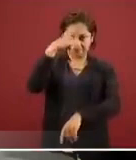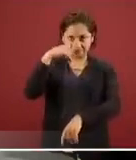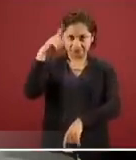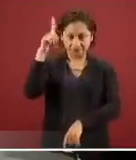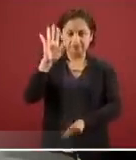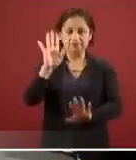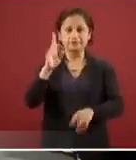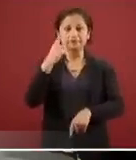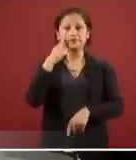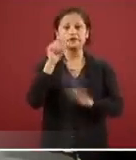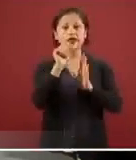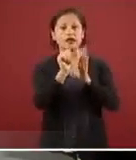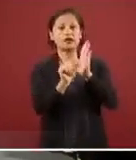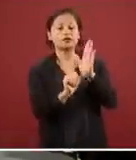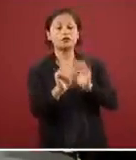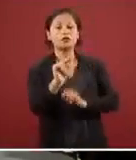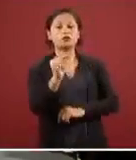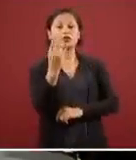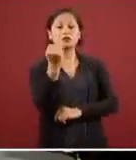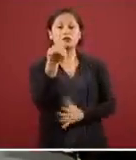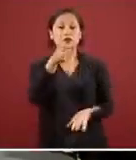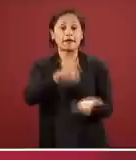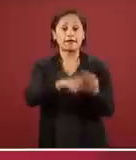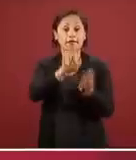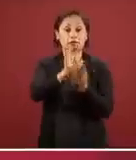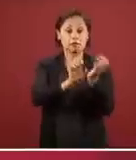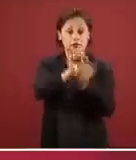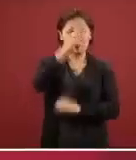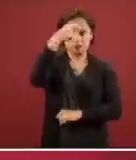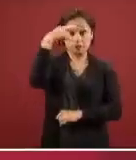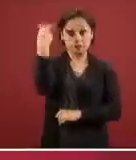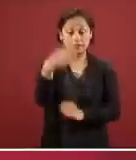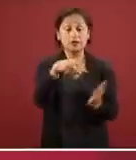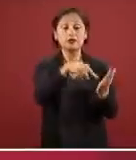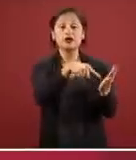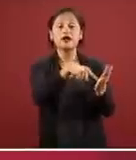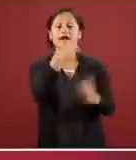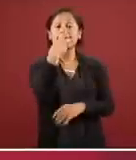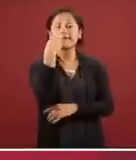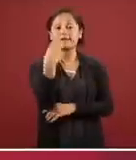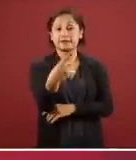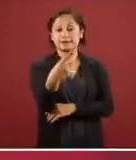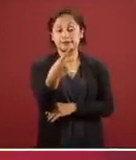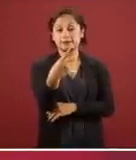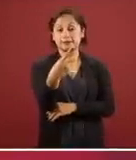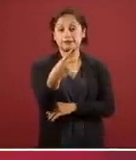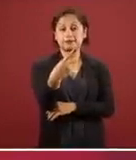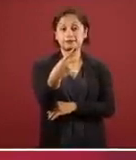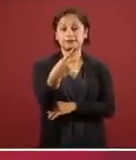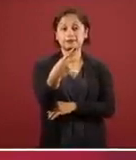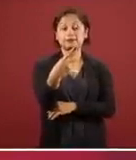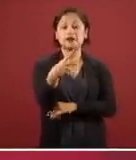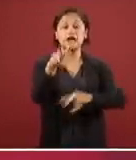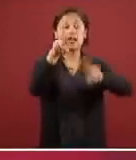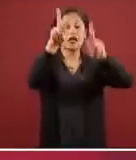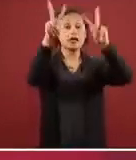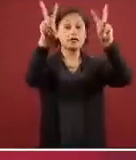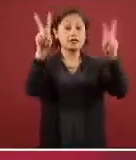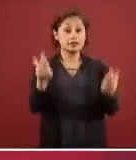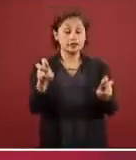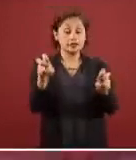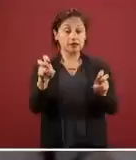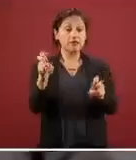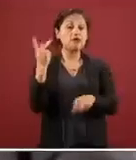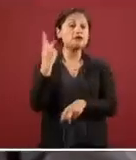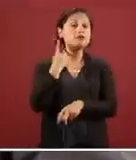El artículo 89 de nuestra Constitución habla de que en política exterior